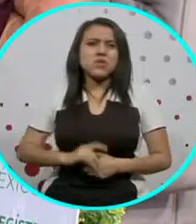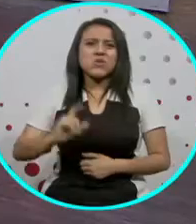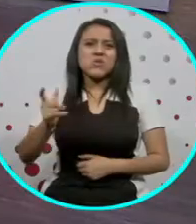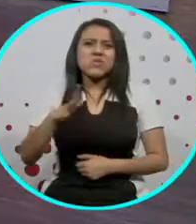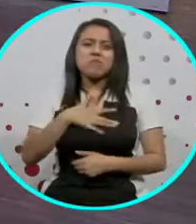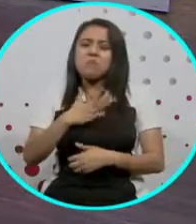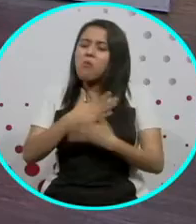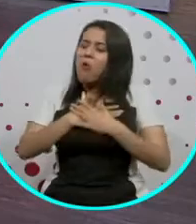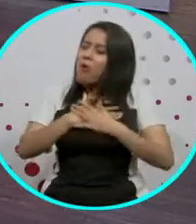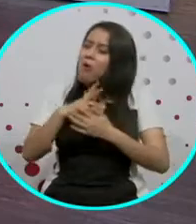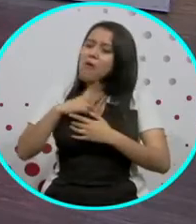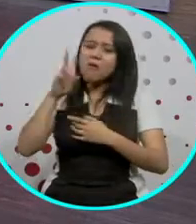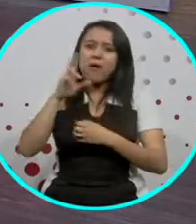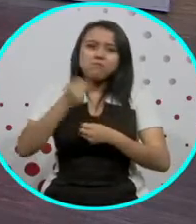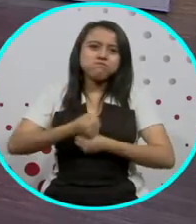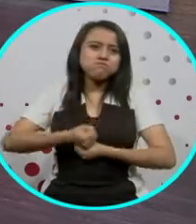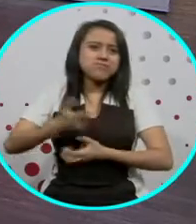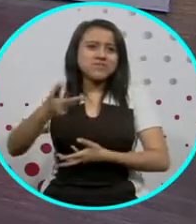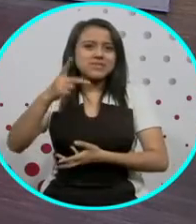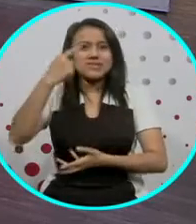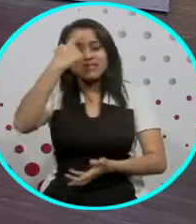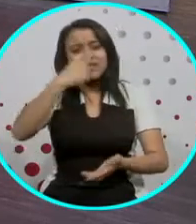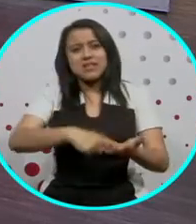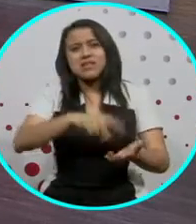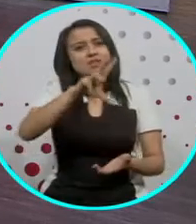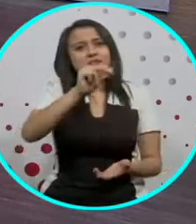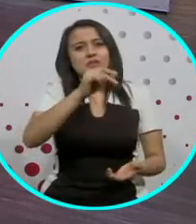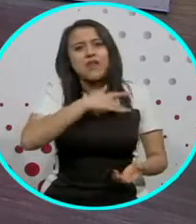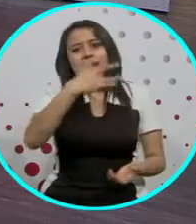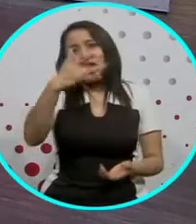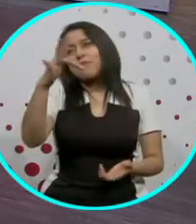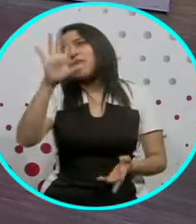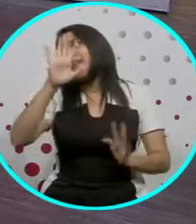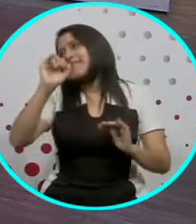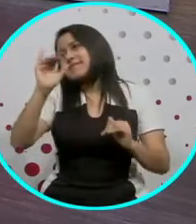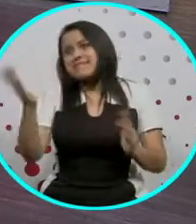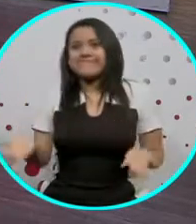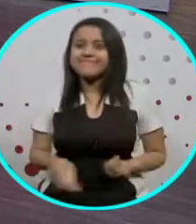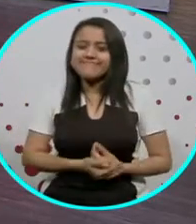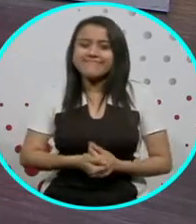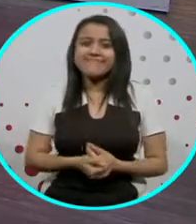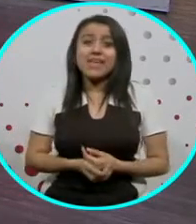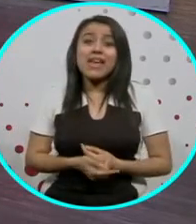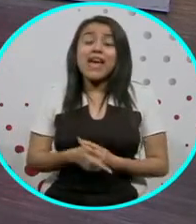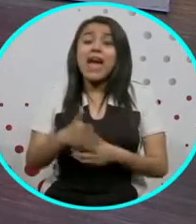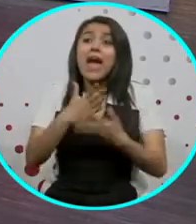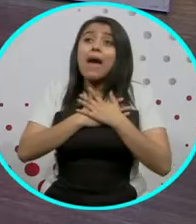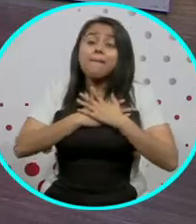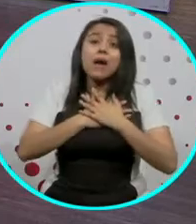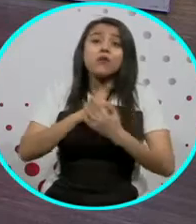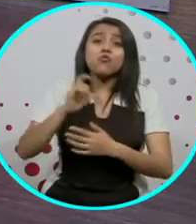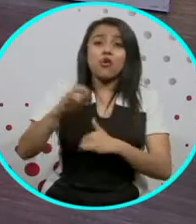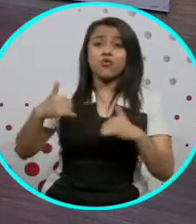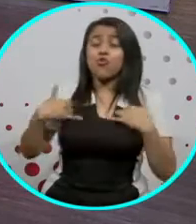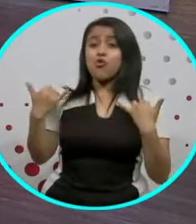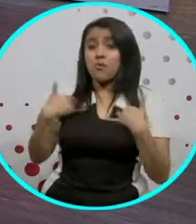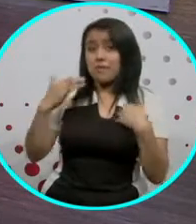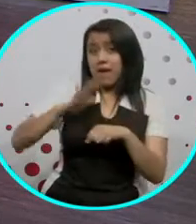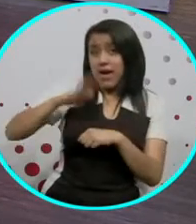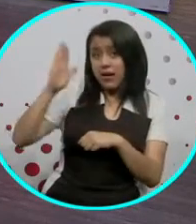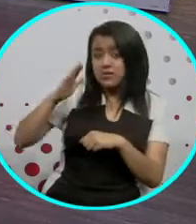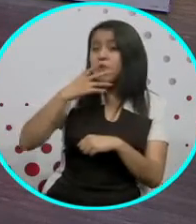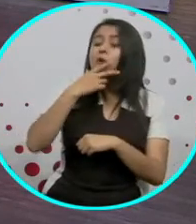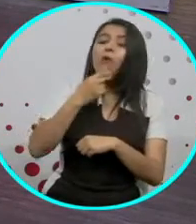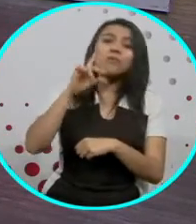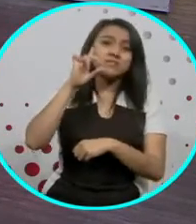se van como hila de media. ¿Tú crees? Se ama, ya se enamoran y bye. Se aman más. No, depende. Cuando es joven, hombres